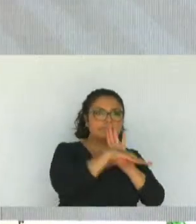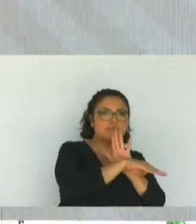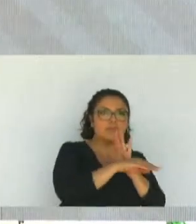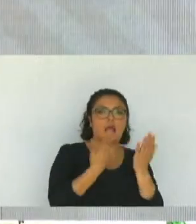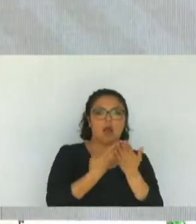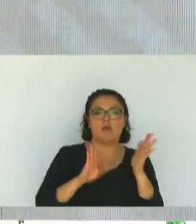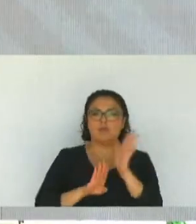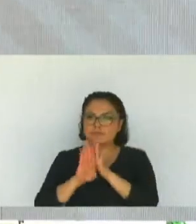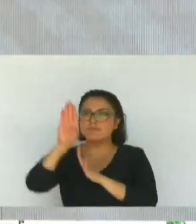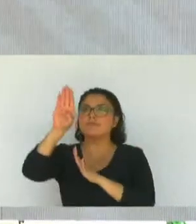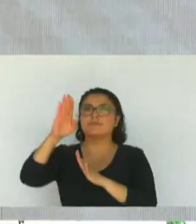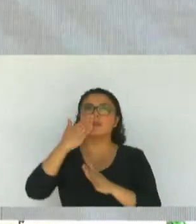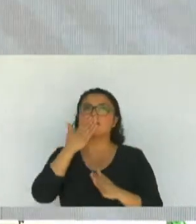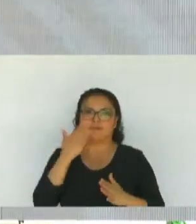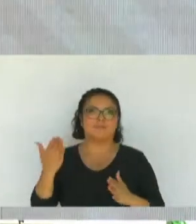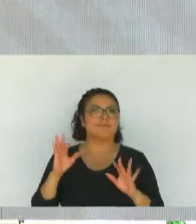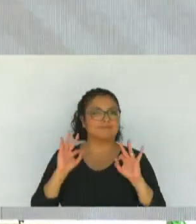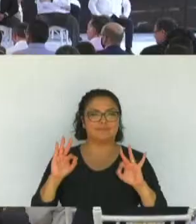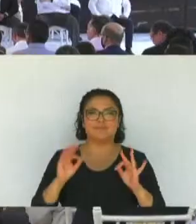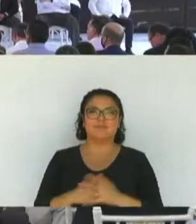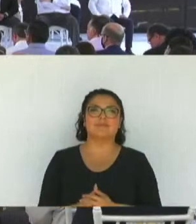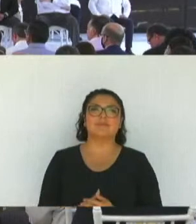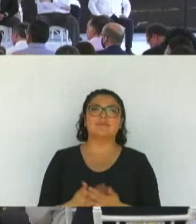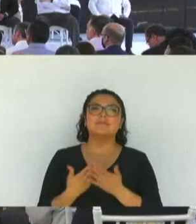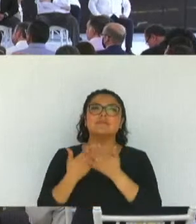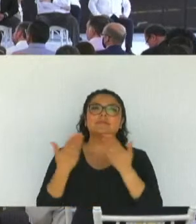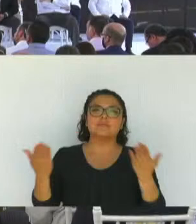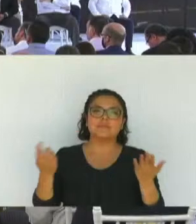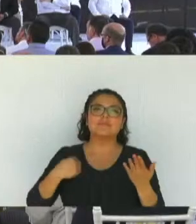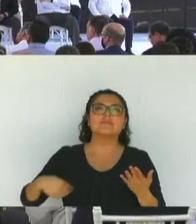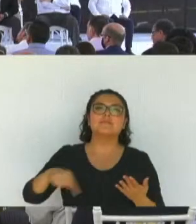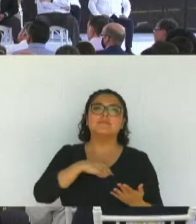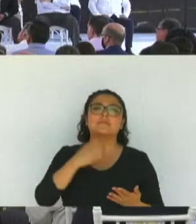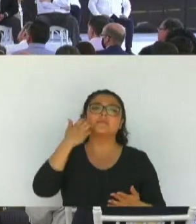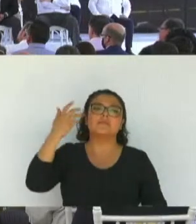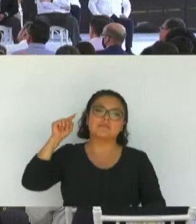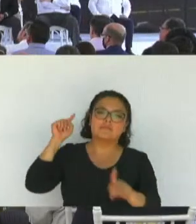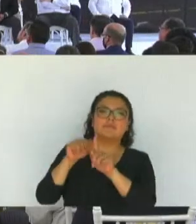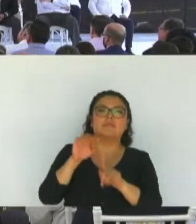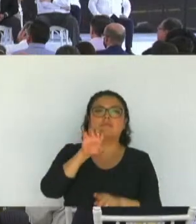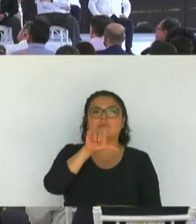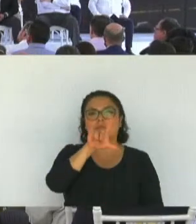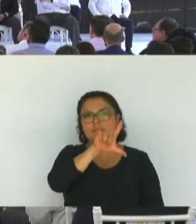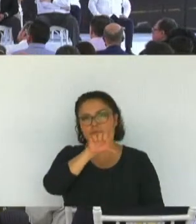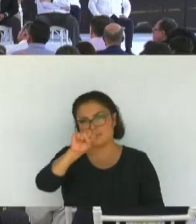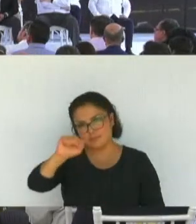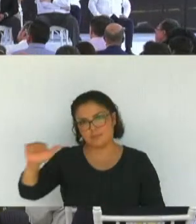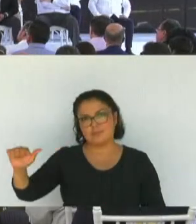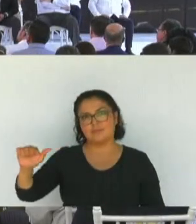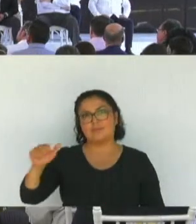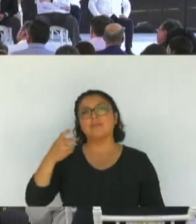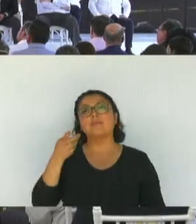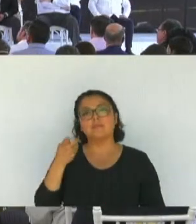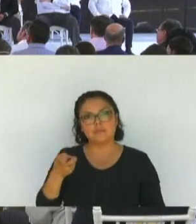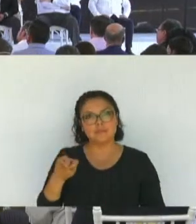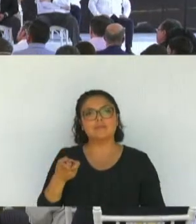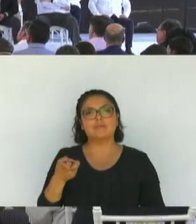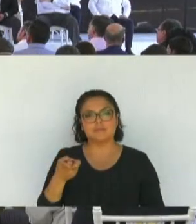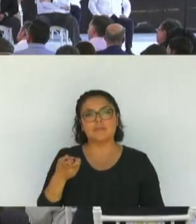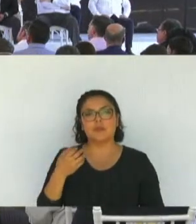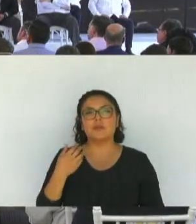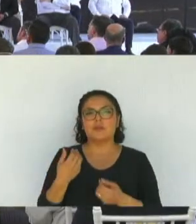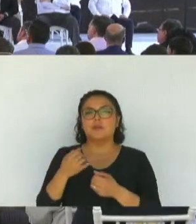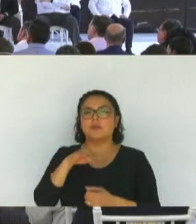estos elementos hoy nos permiten hablar de ELSA. Son los elementos que nos permiten al IMSS no venir